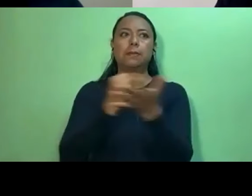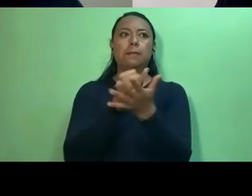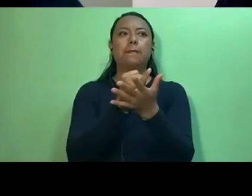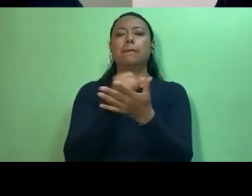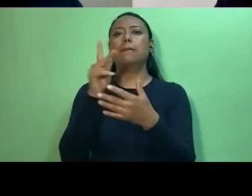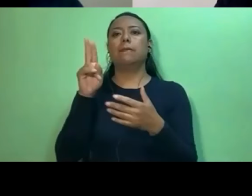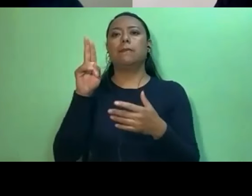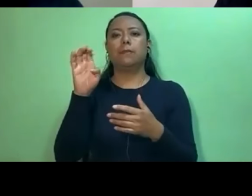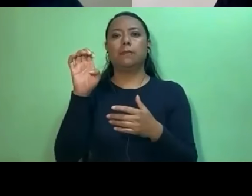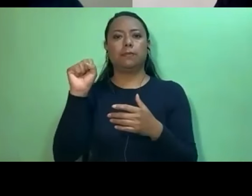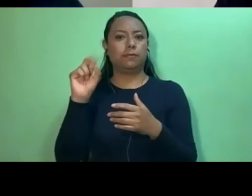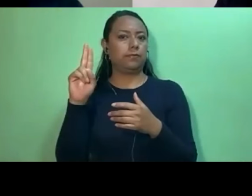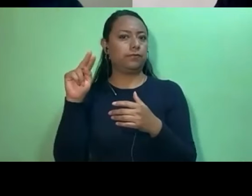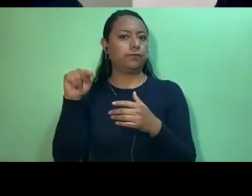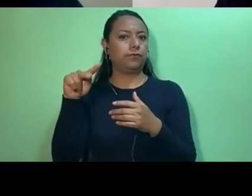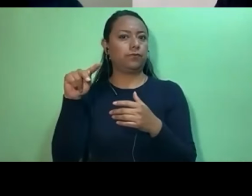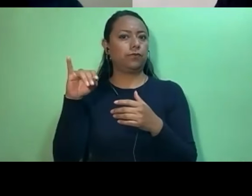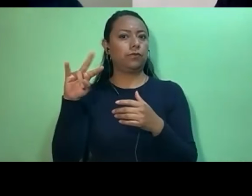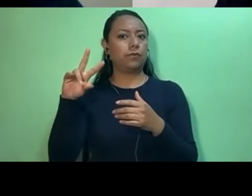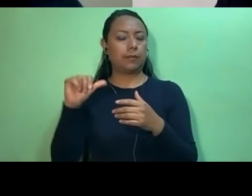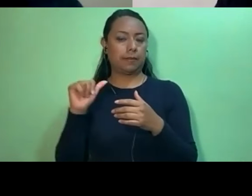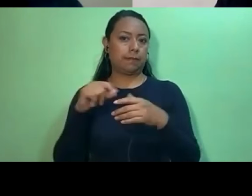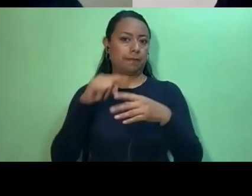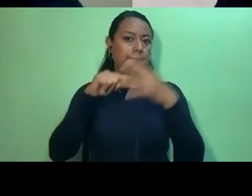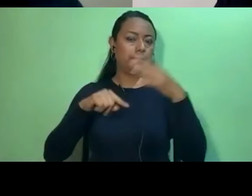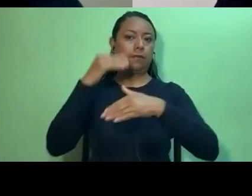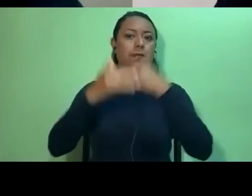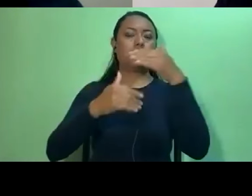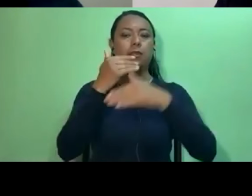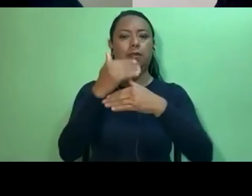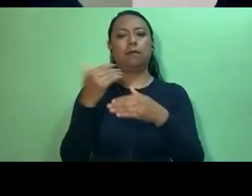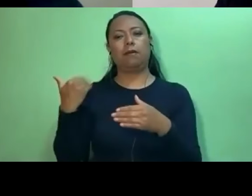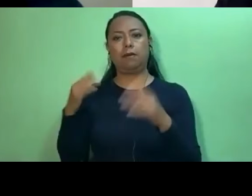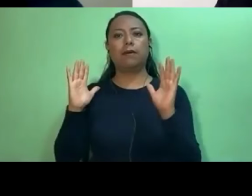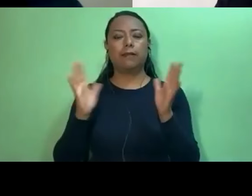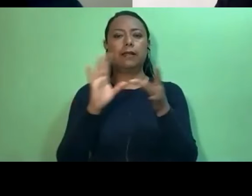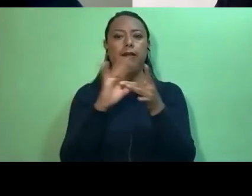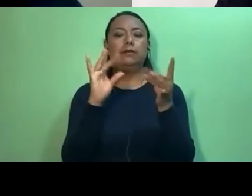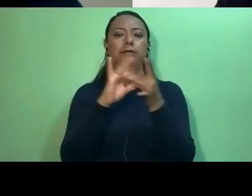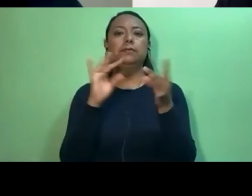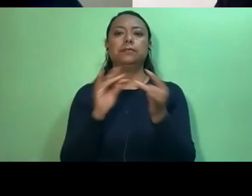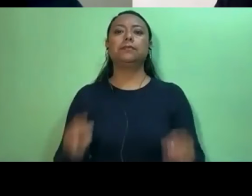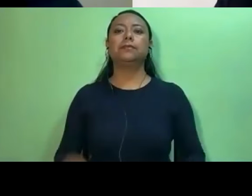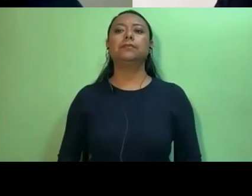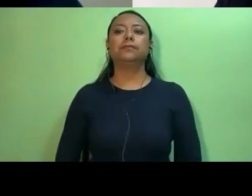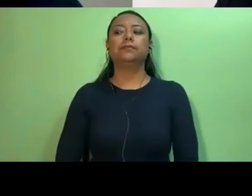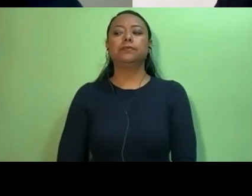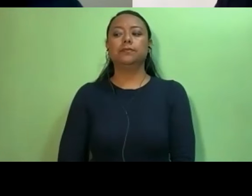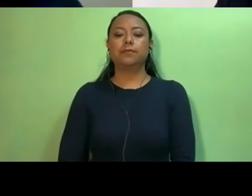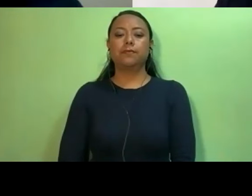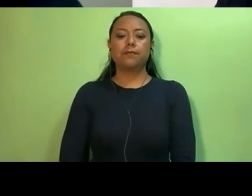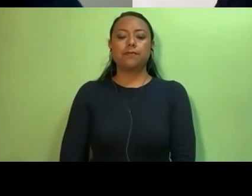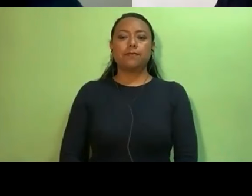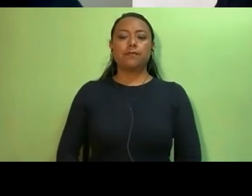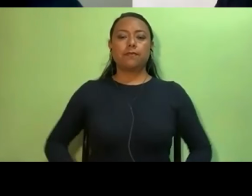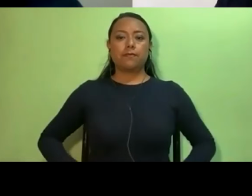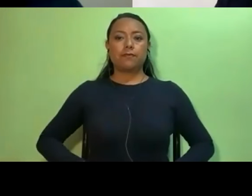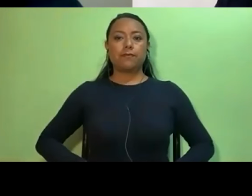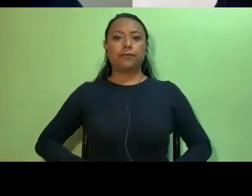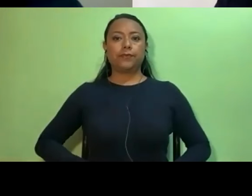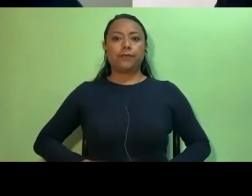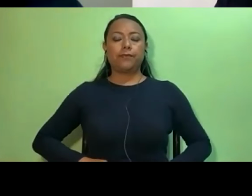los casos en los que ésta procede y a los que ya me referí con antelación. En cuanto al pago de la